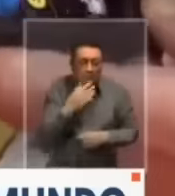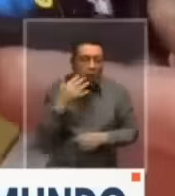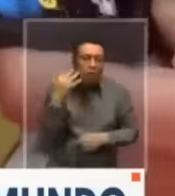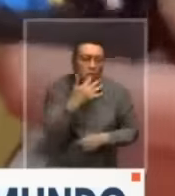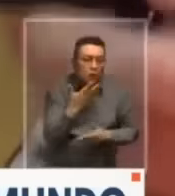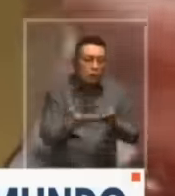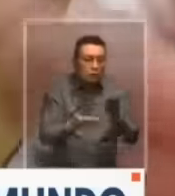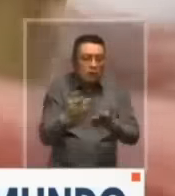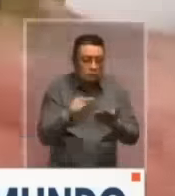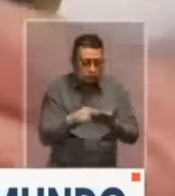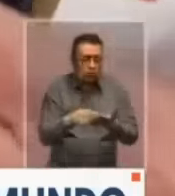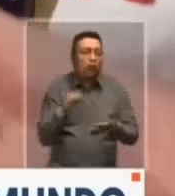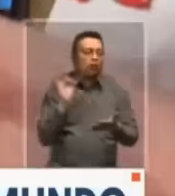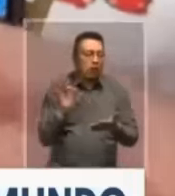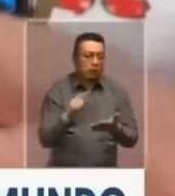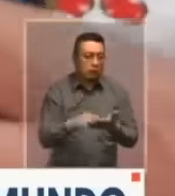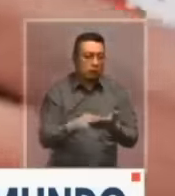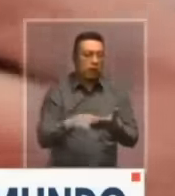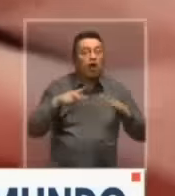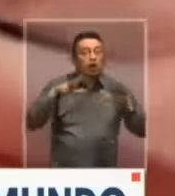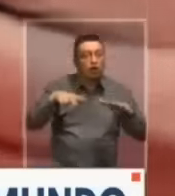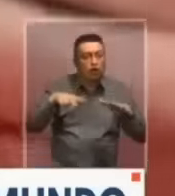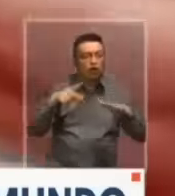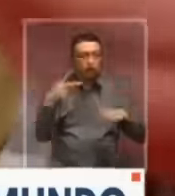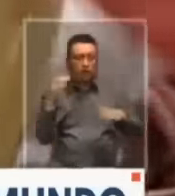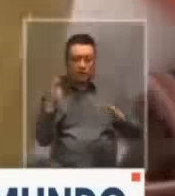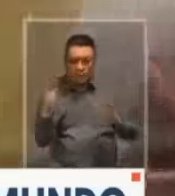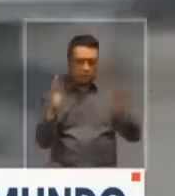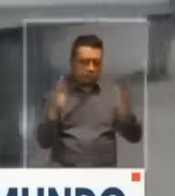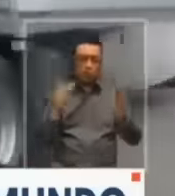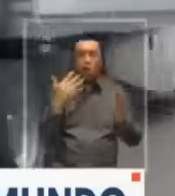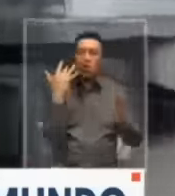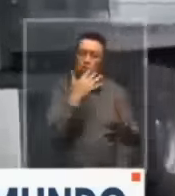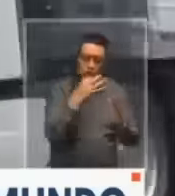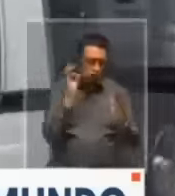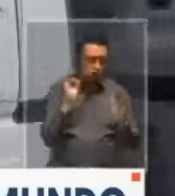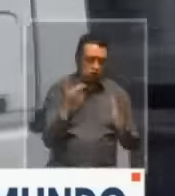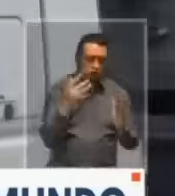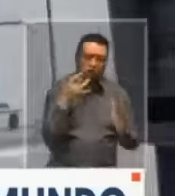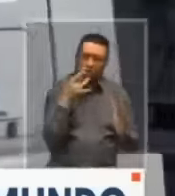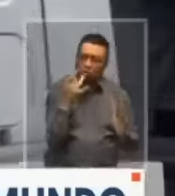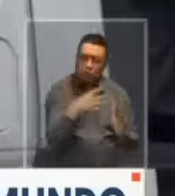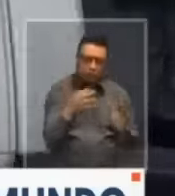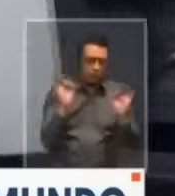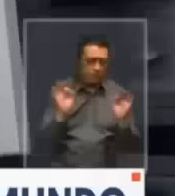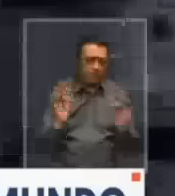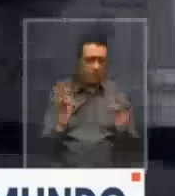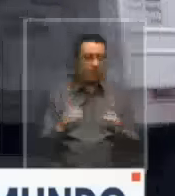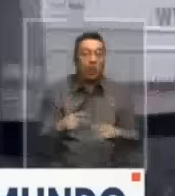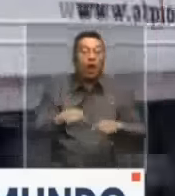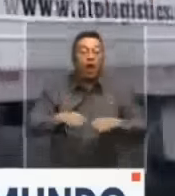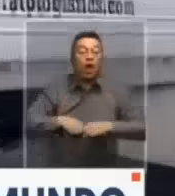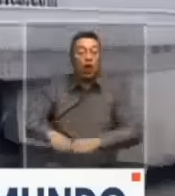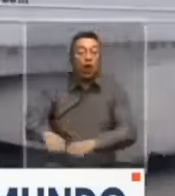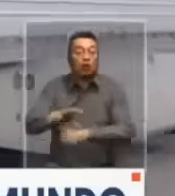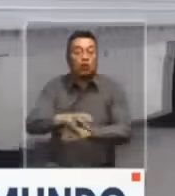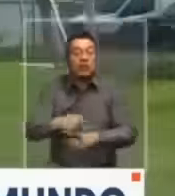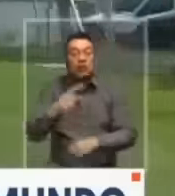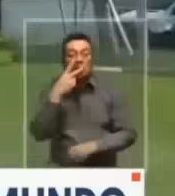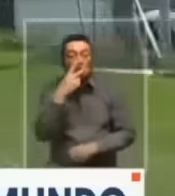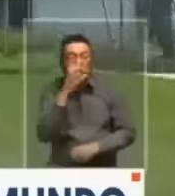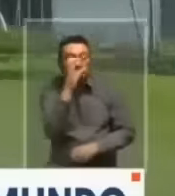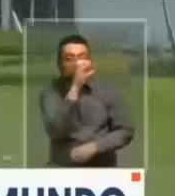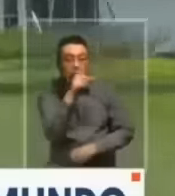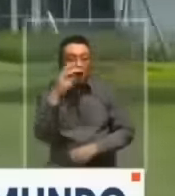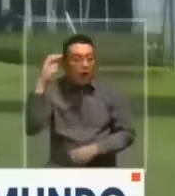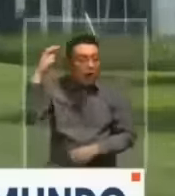Esta está buena, ya 18, 20, es bien dulcecito. Vamos al supermercado, busquemos dónde están las cerezas. Nos